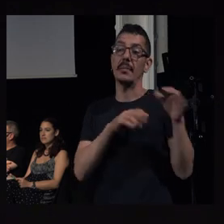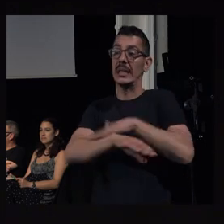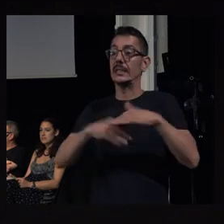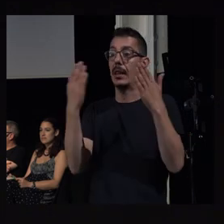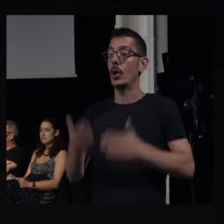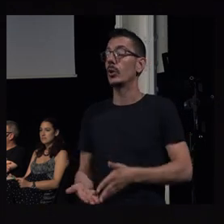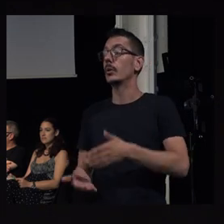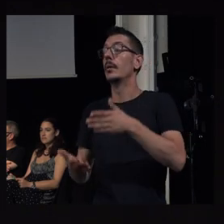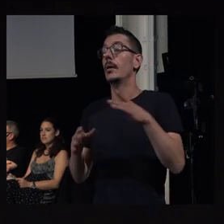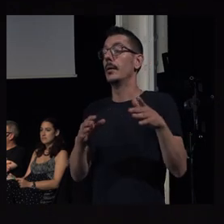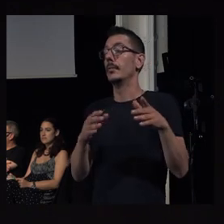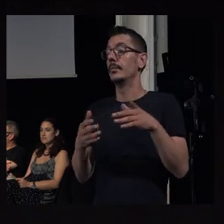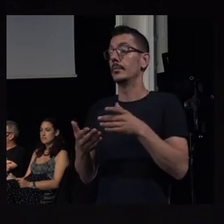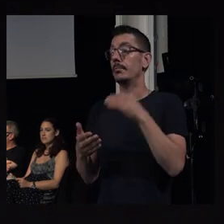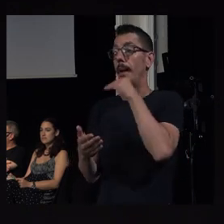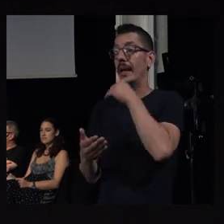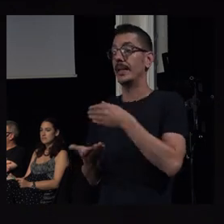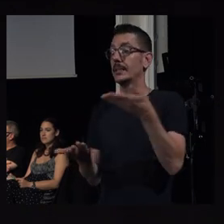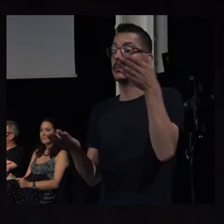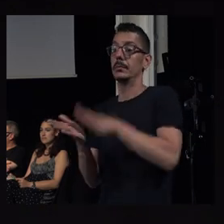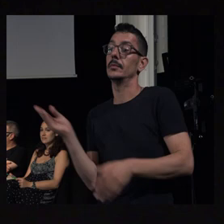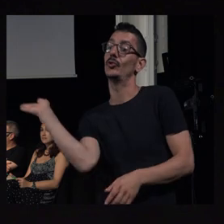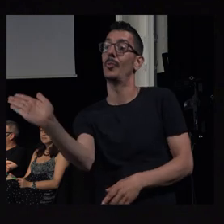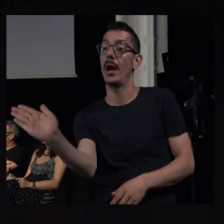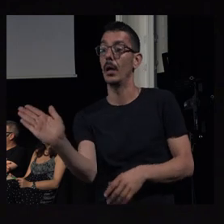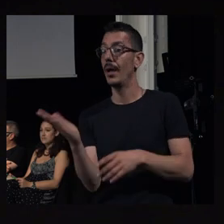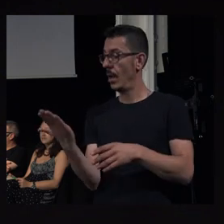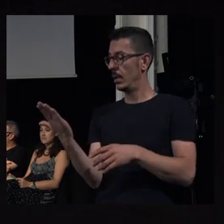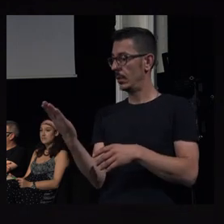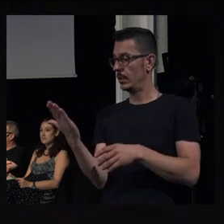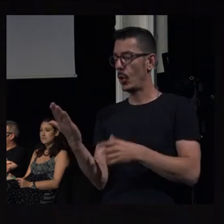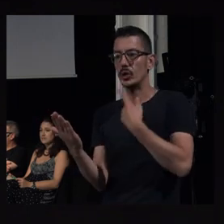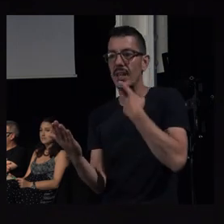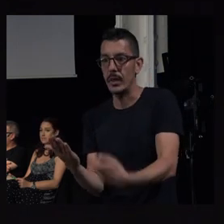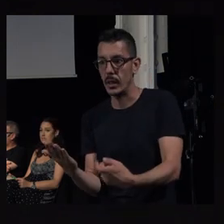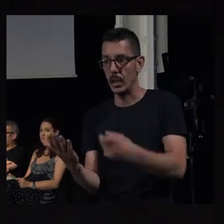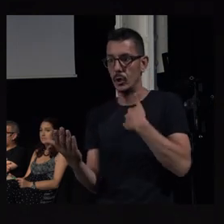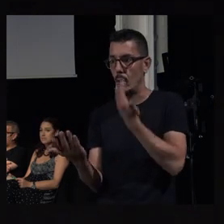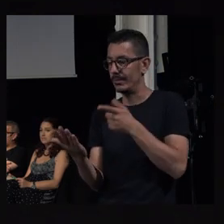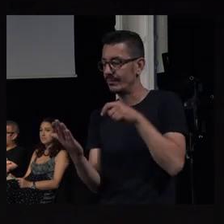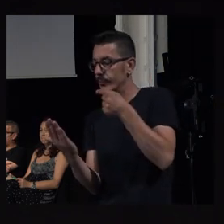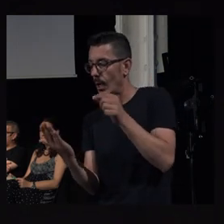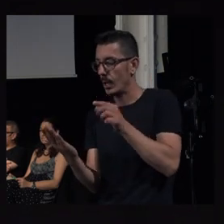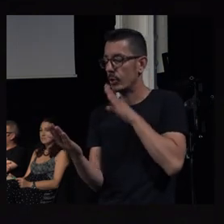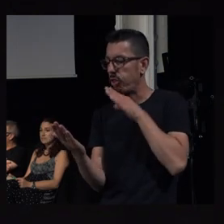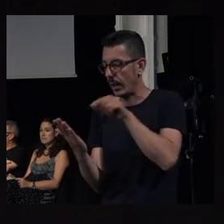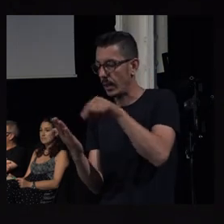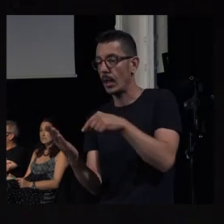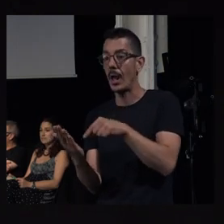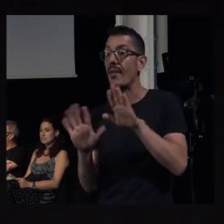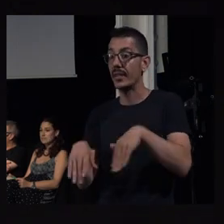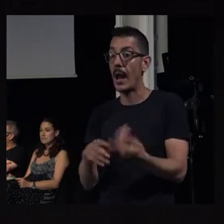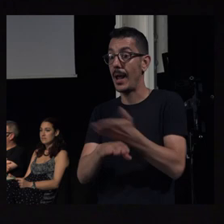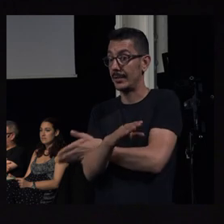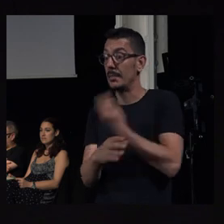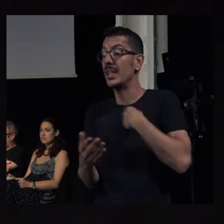pedir una subvención. No es que las gitanas sean tontas, porque, o sea, el mismo problema lo han tenido las vascas abertzales, todas, ¿no?